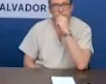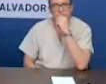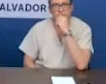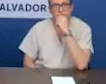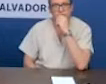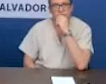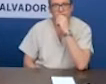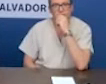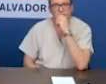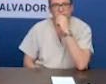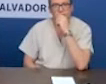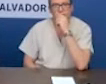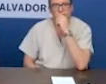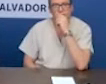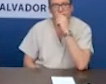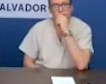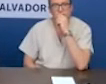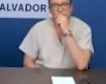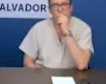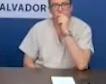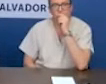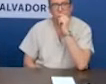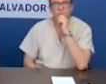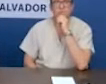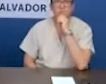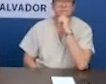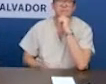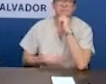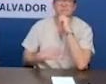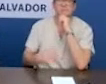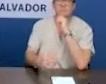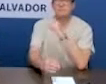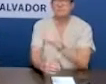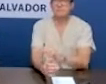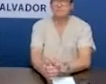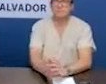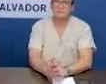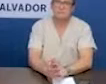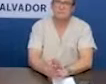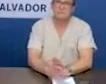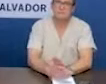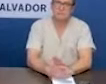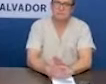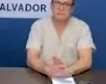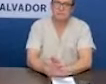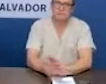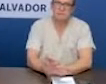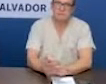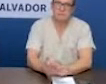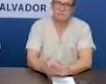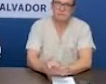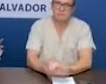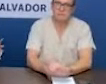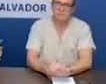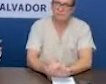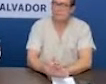del vínculo madre-hijo y en la salud de ambos. Eso es un punto importante a tomar en cuenta porque, si bien es